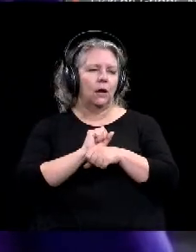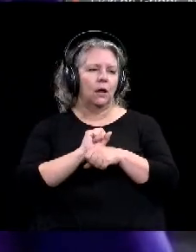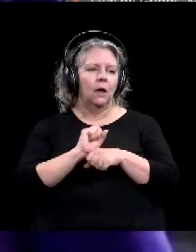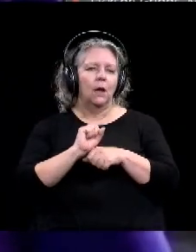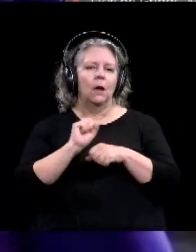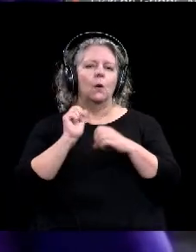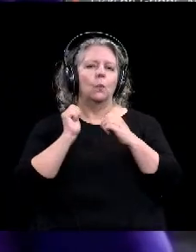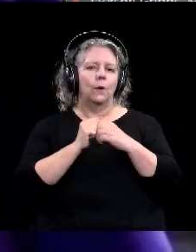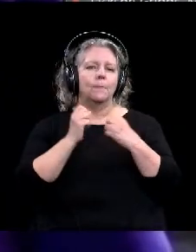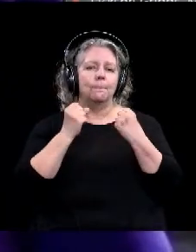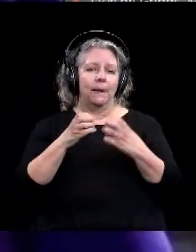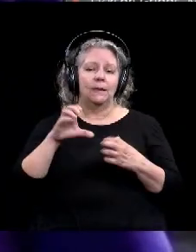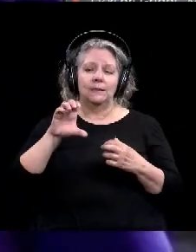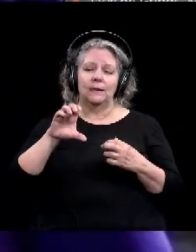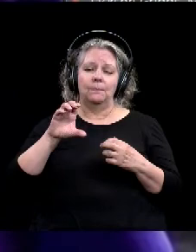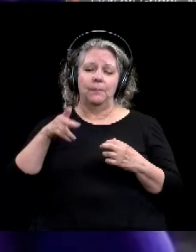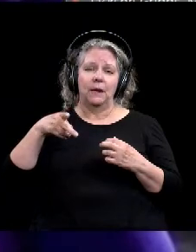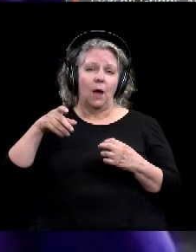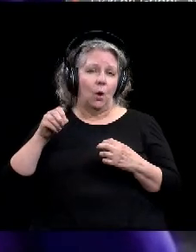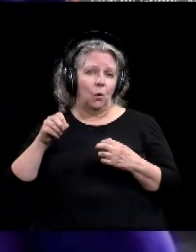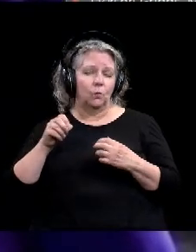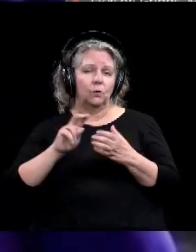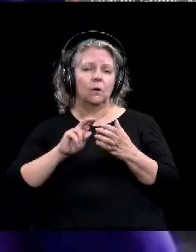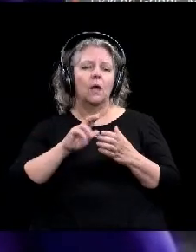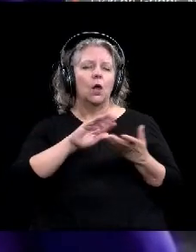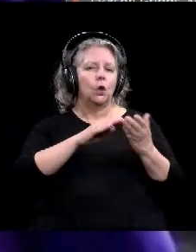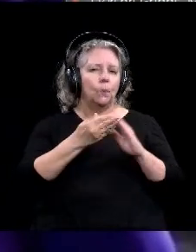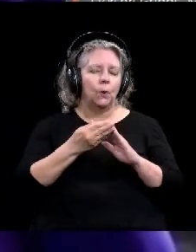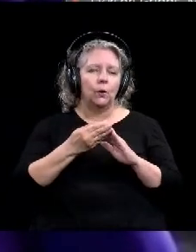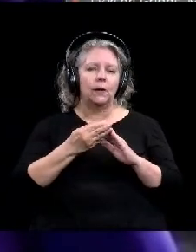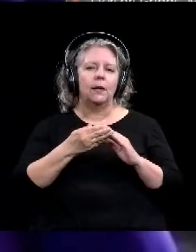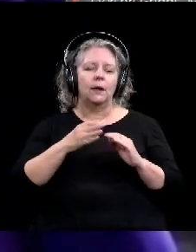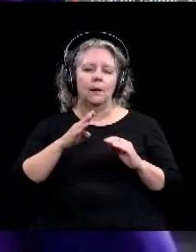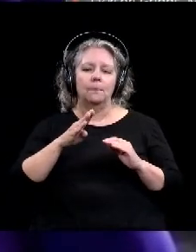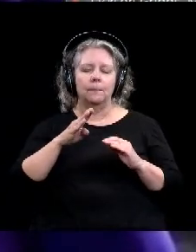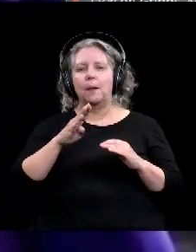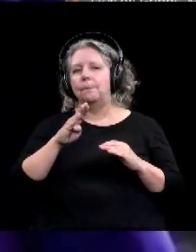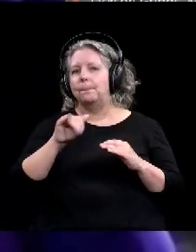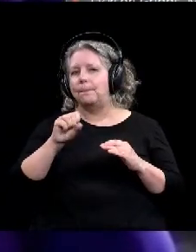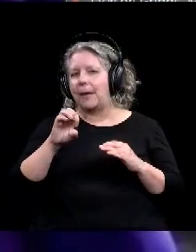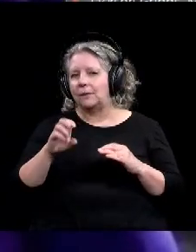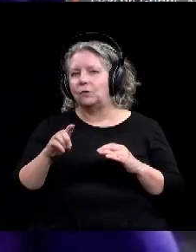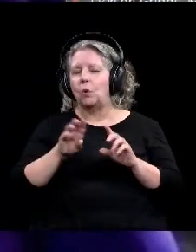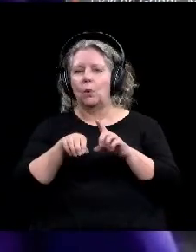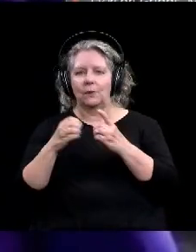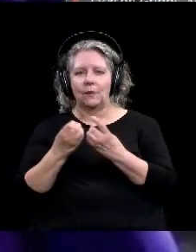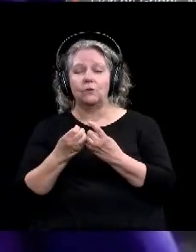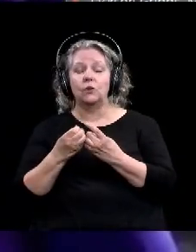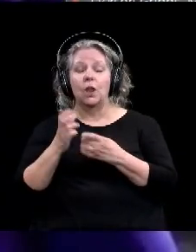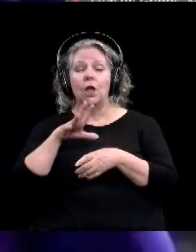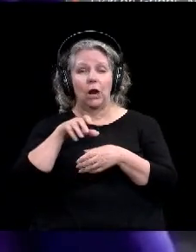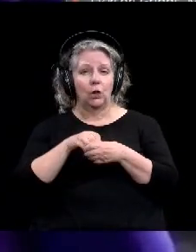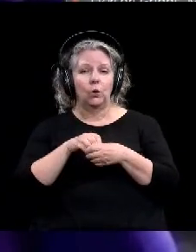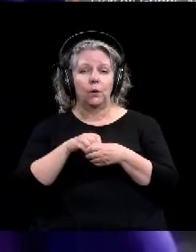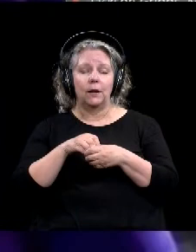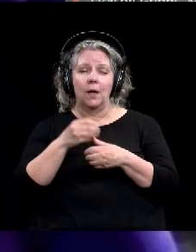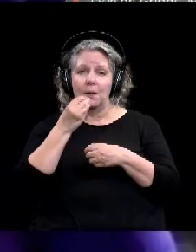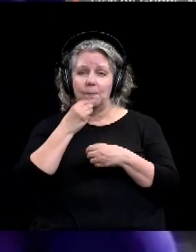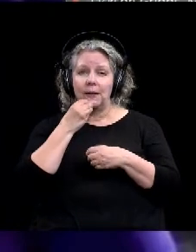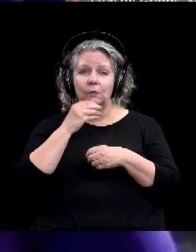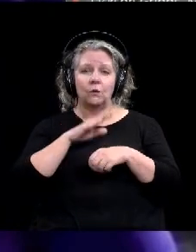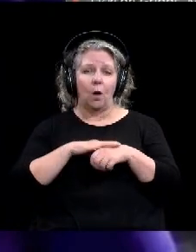con algunos otros programas aquí en way con ellos sabemos que hay muchas personas